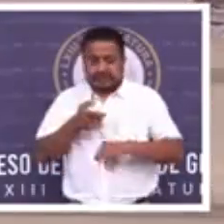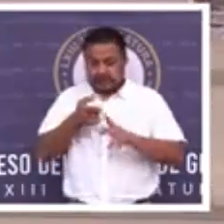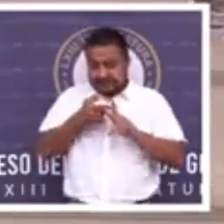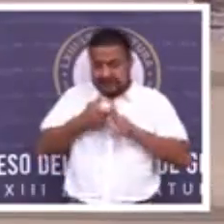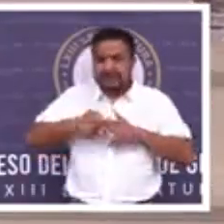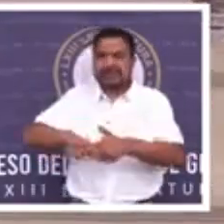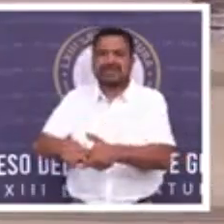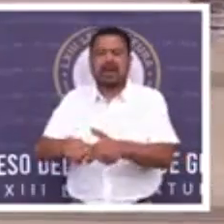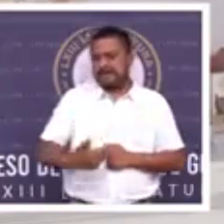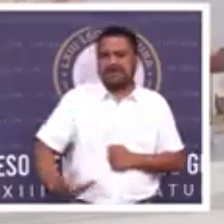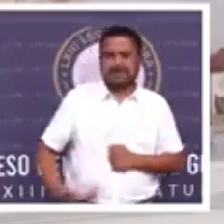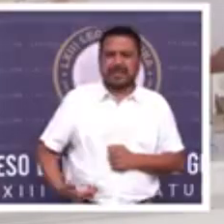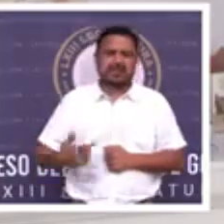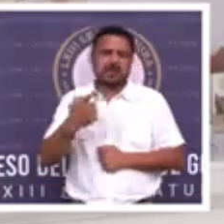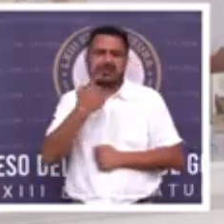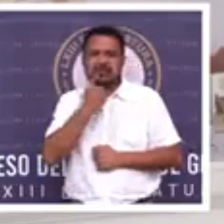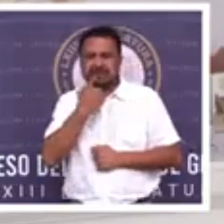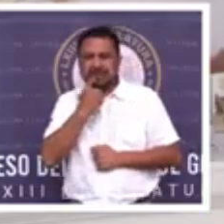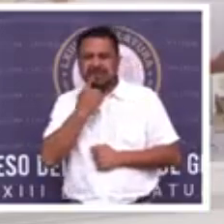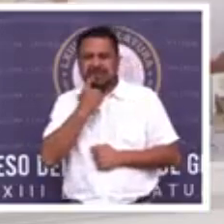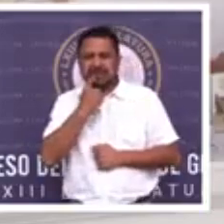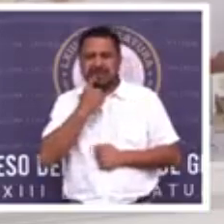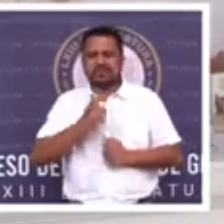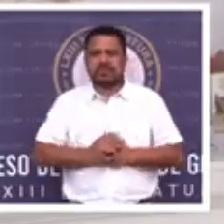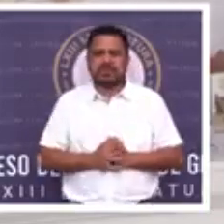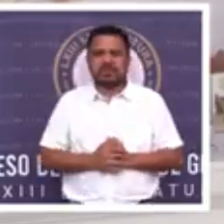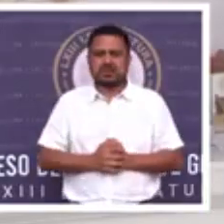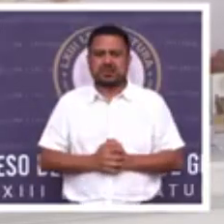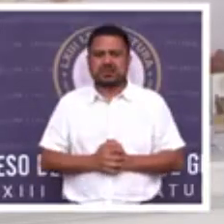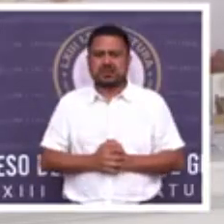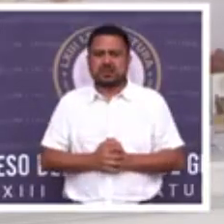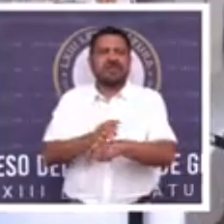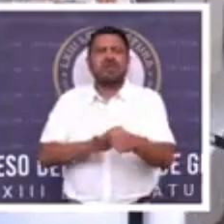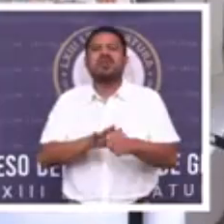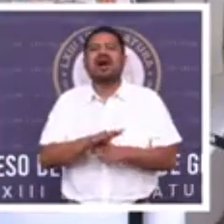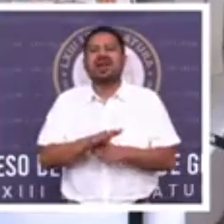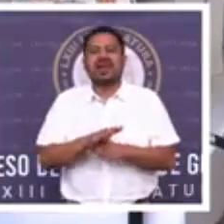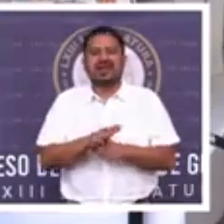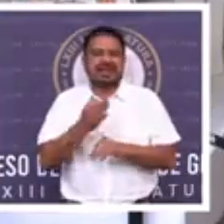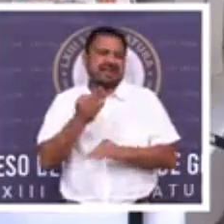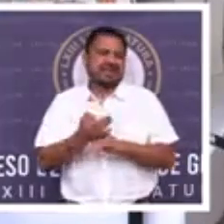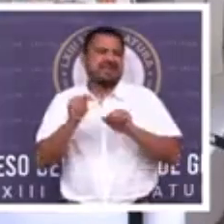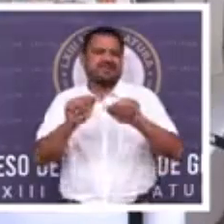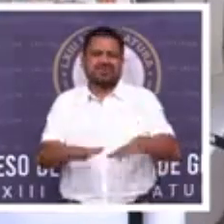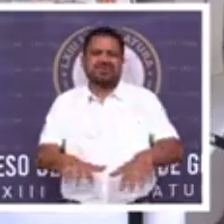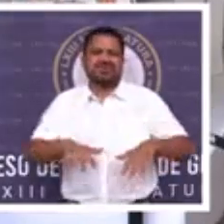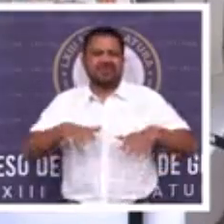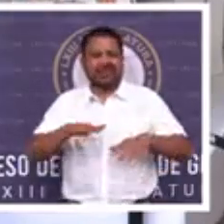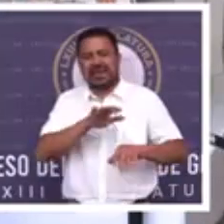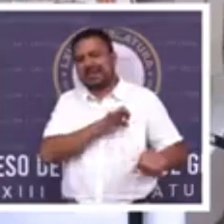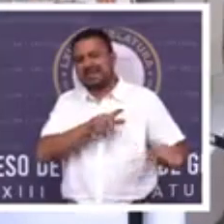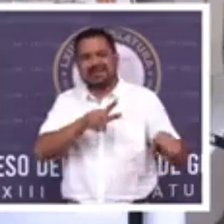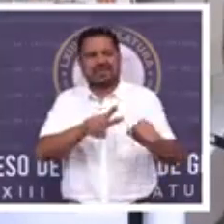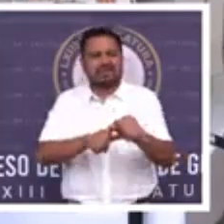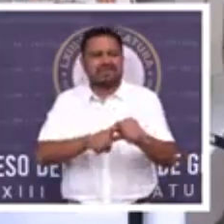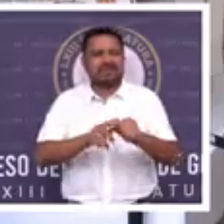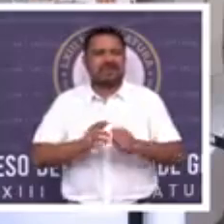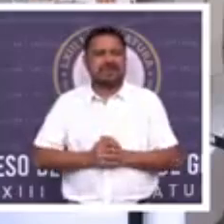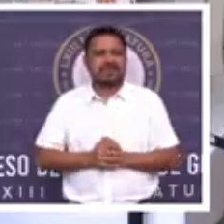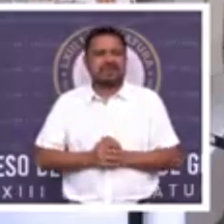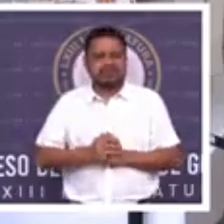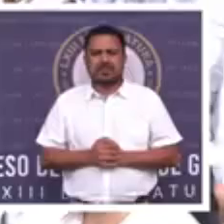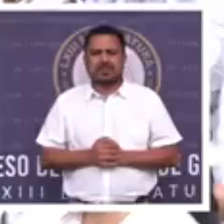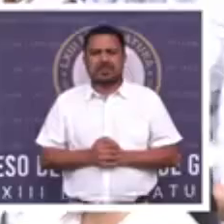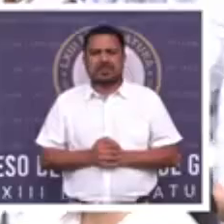Poder Legislativo, aseguró la presidenta de la Mesa Directiva del Congreso Local, Leticia Mozo Hernández, durante la sesión